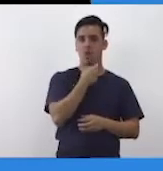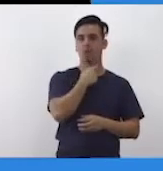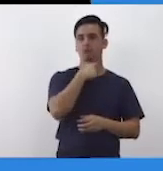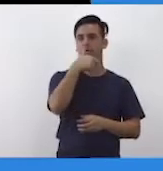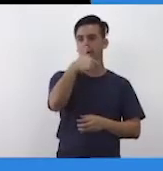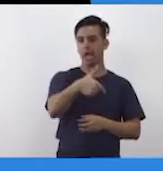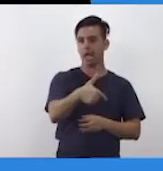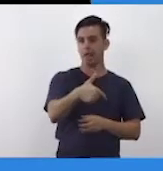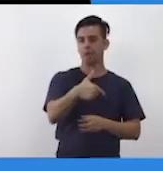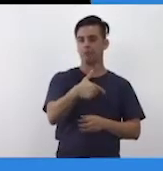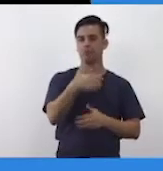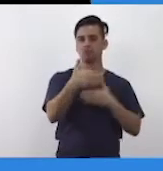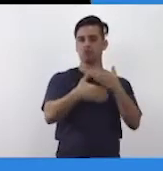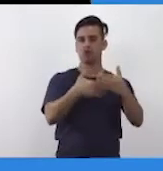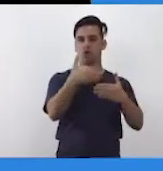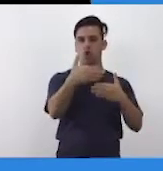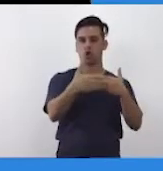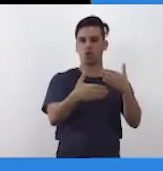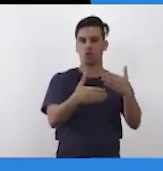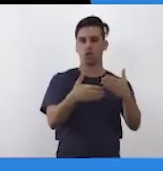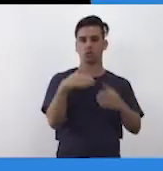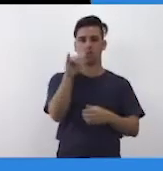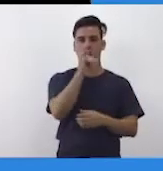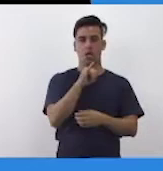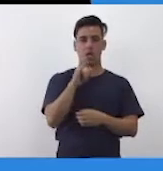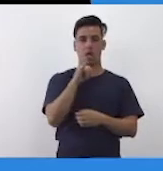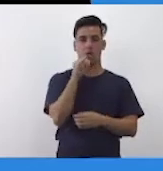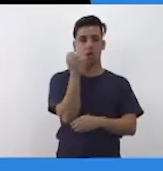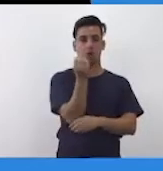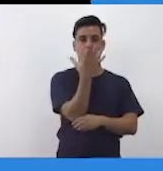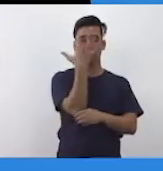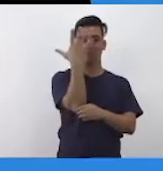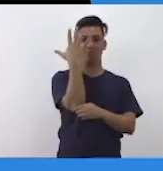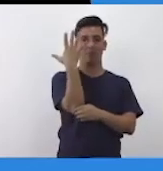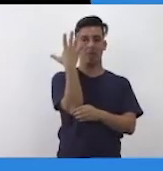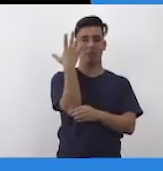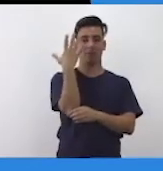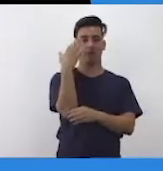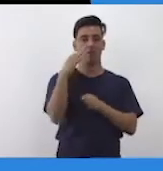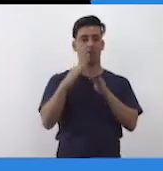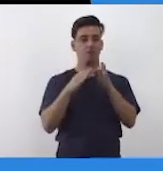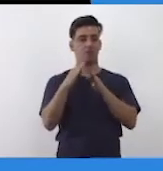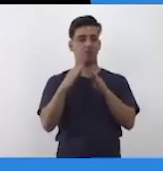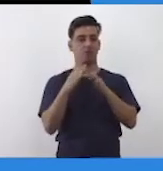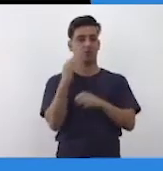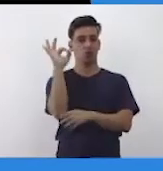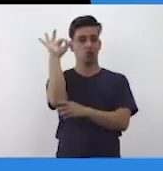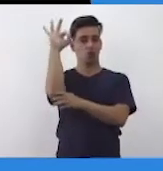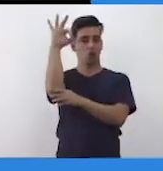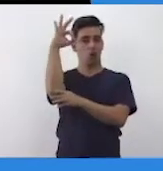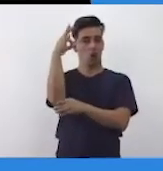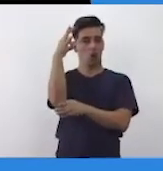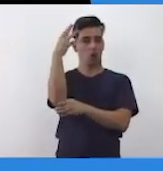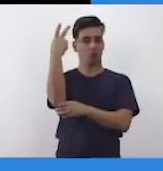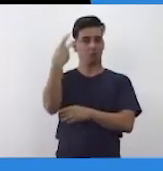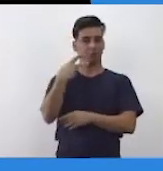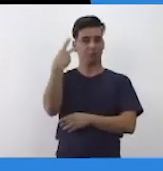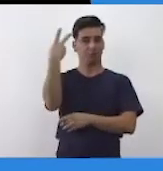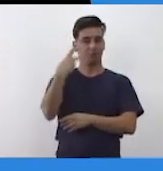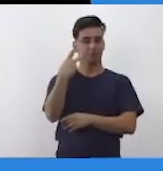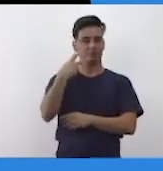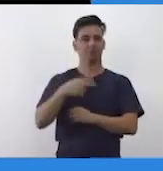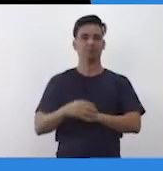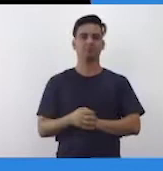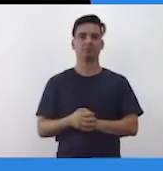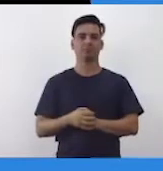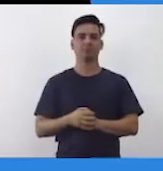de fotosíntesis, síntesis de proteínas, y en el caso del catabolismo, proceso de fermentación que